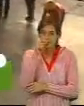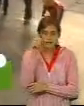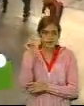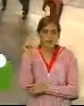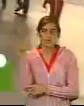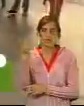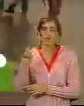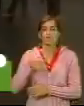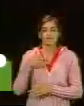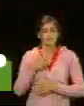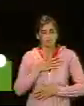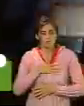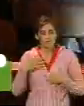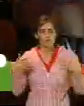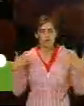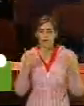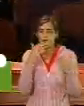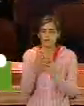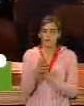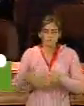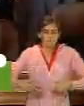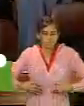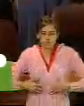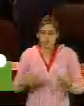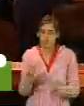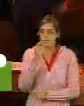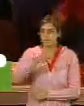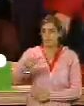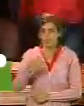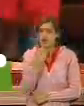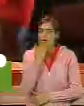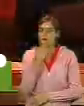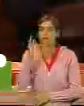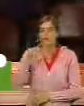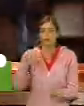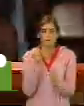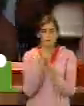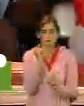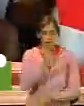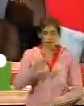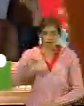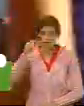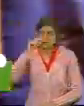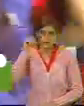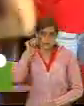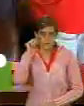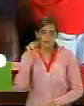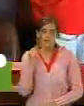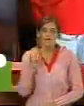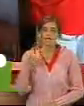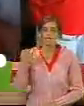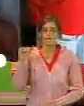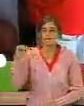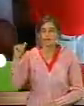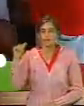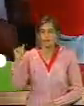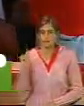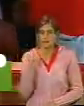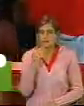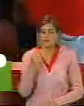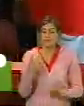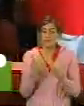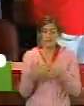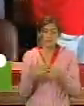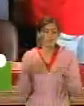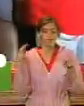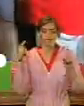puedan disfrutar de una vivienda digna gracias al esfuerzo de mucha gente y en este caso de los trabajadores de Bicoa, que esta empresa tiene